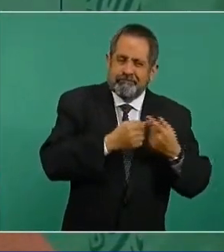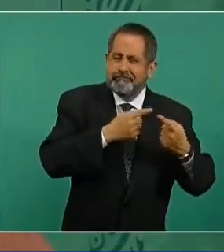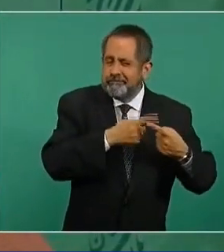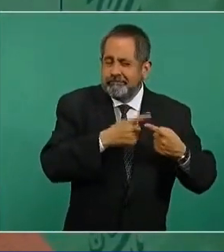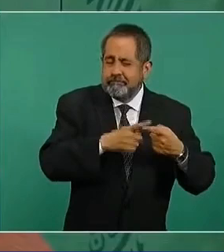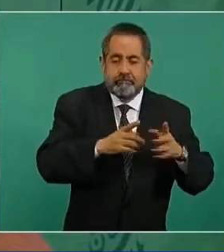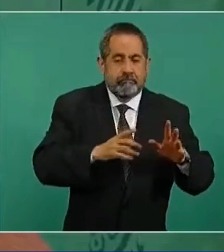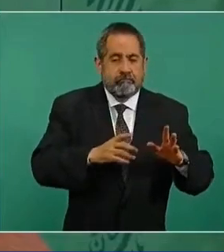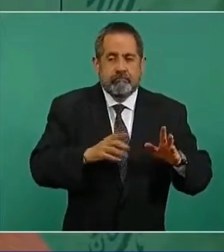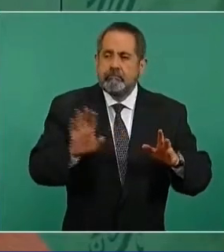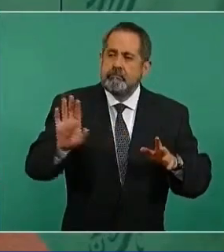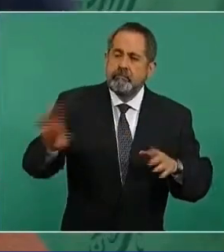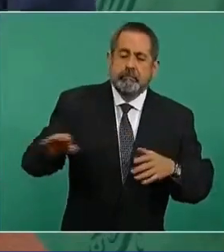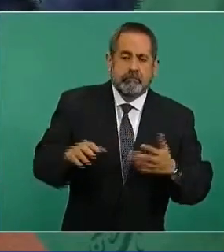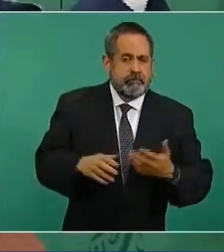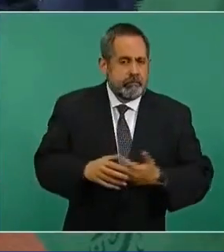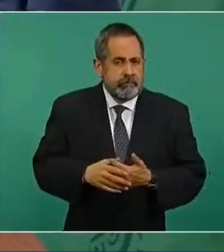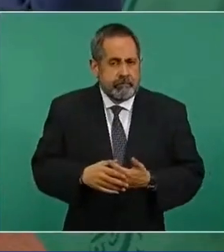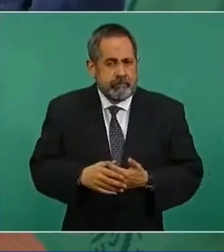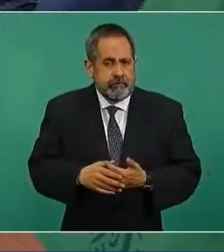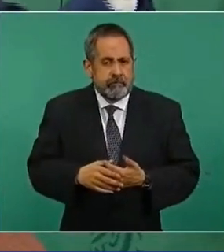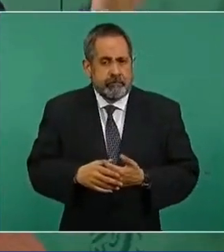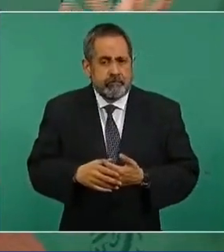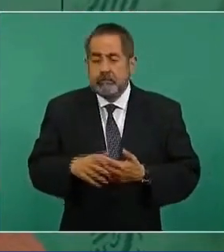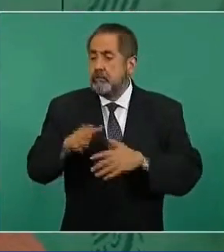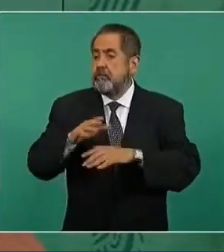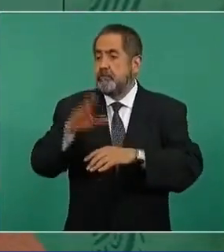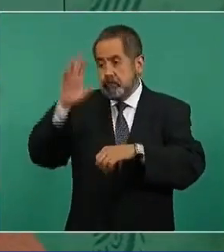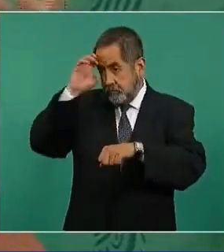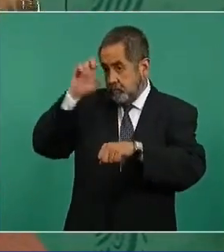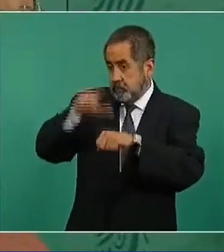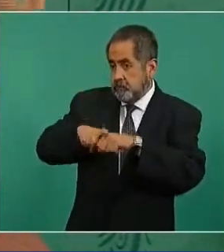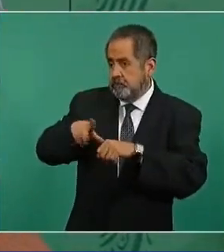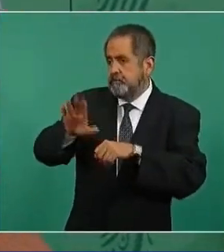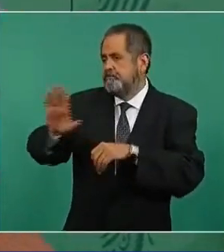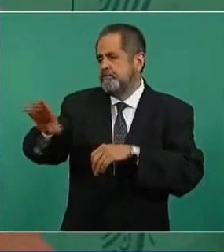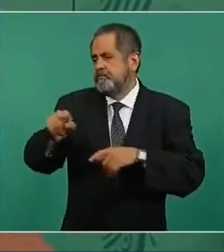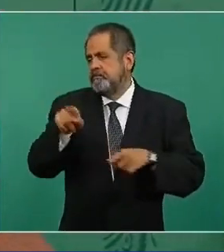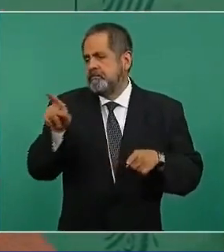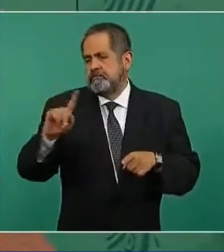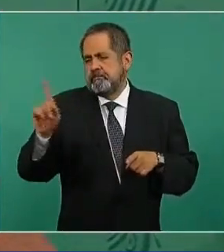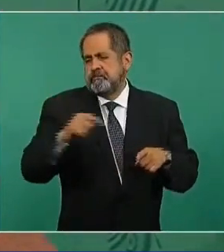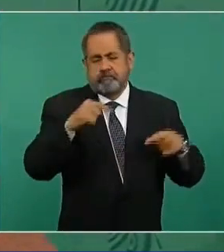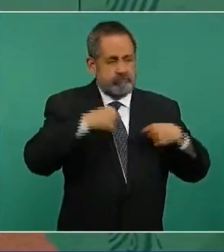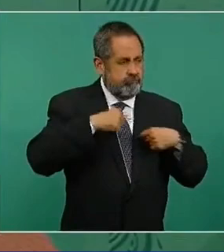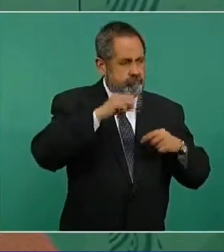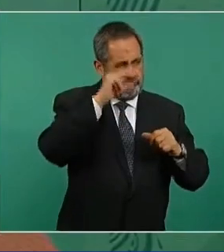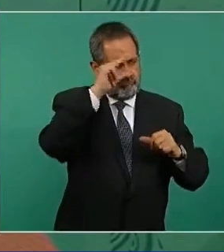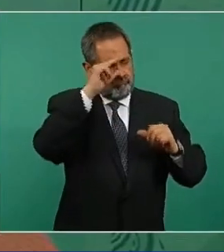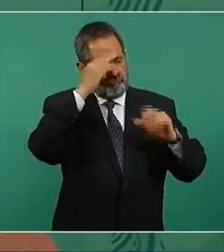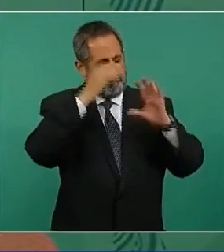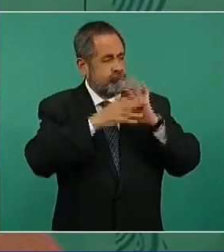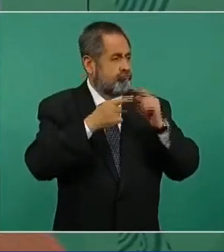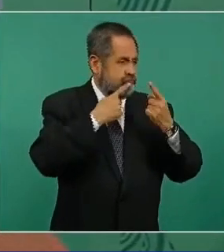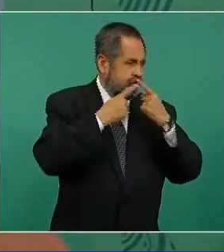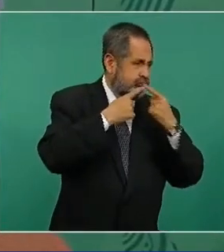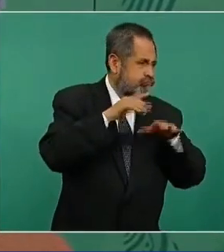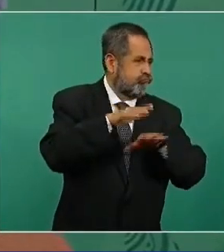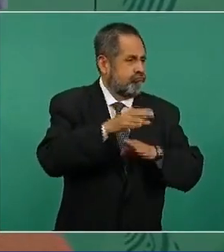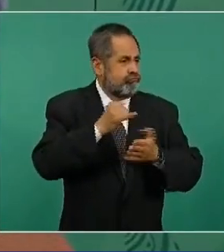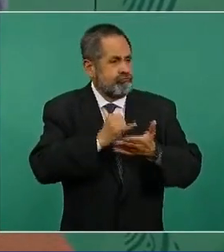y la cultura pues es asunto de los intelectuales,